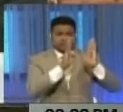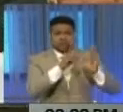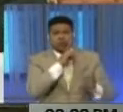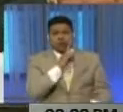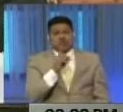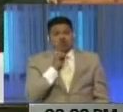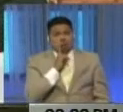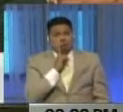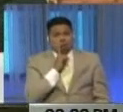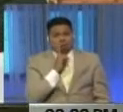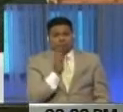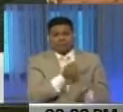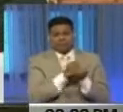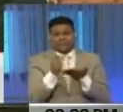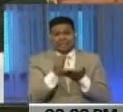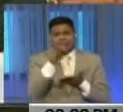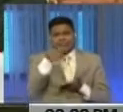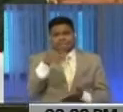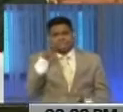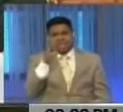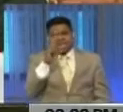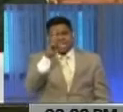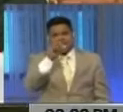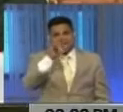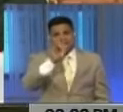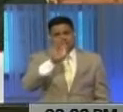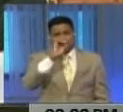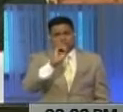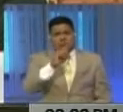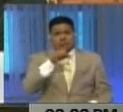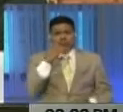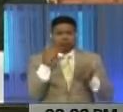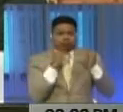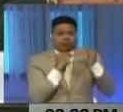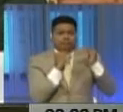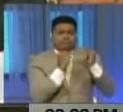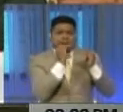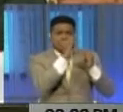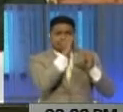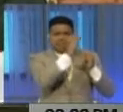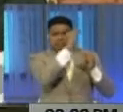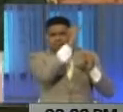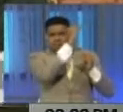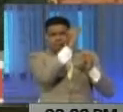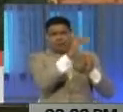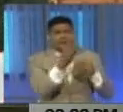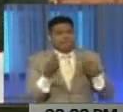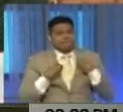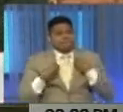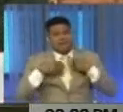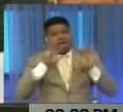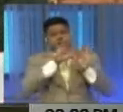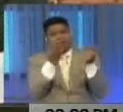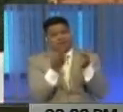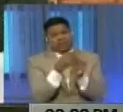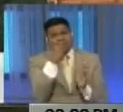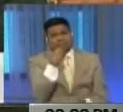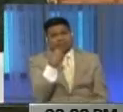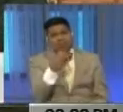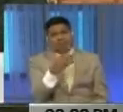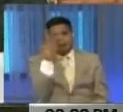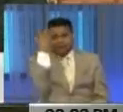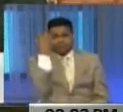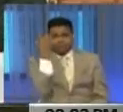¿No? Allí en cada piso vivía una familia italiana. Y prácticamente, así como aprendí el español, aprendí el